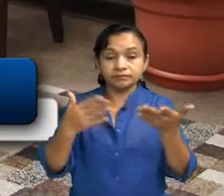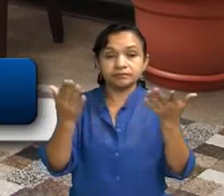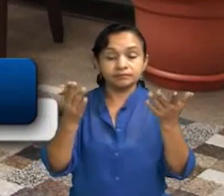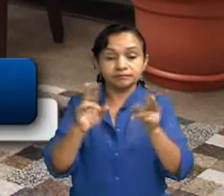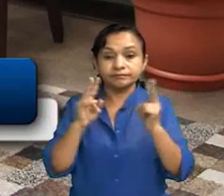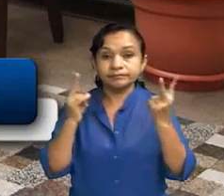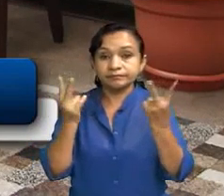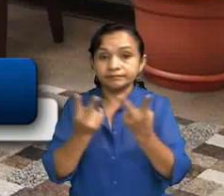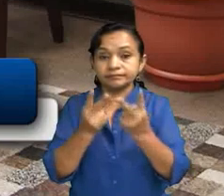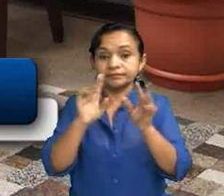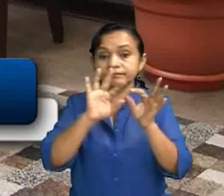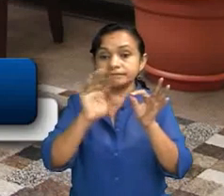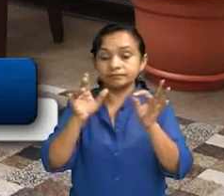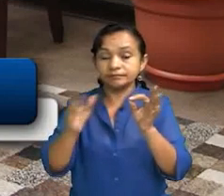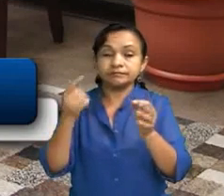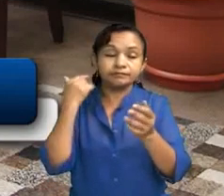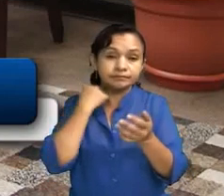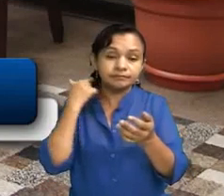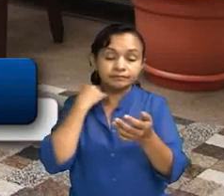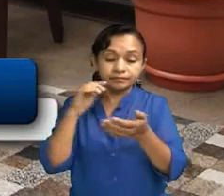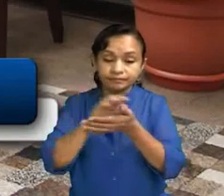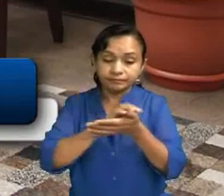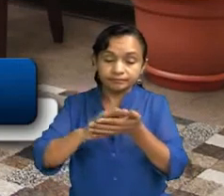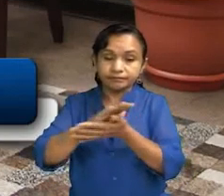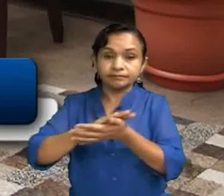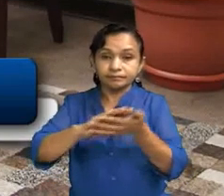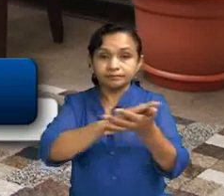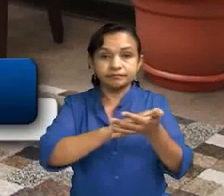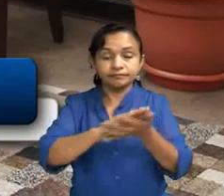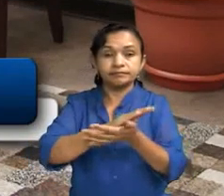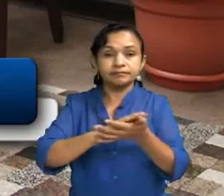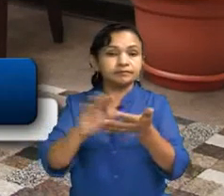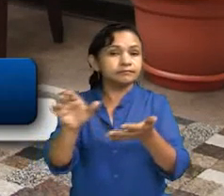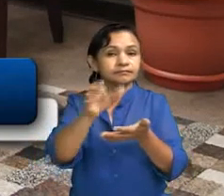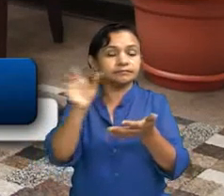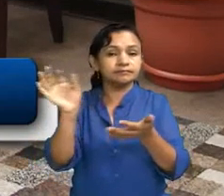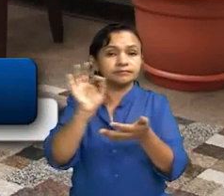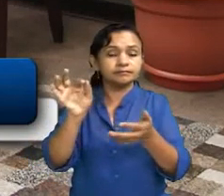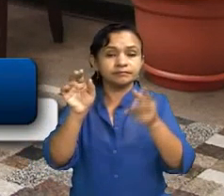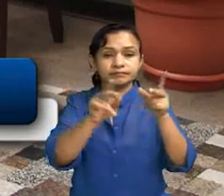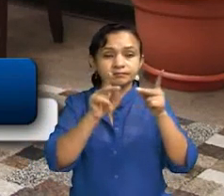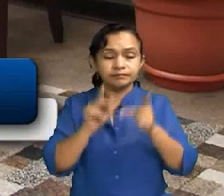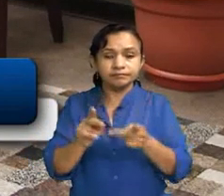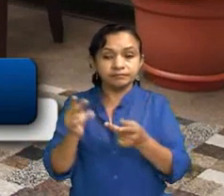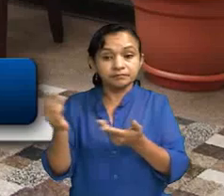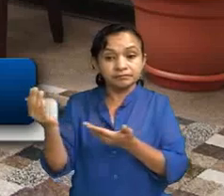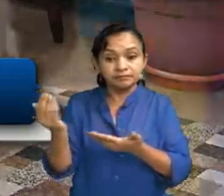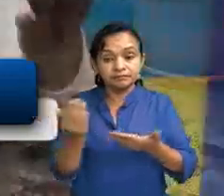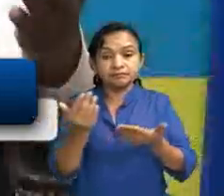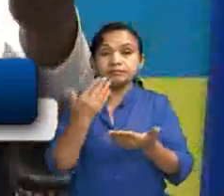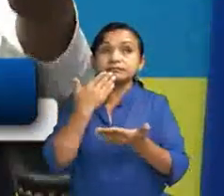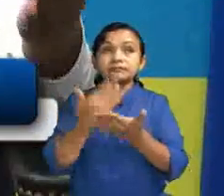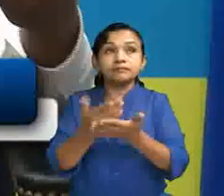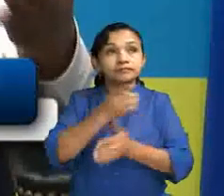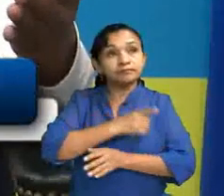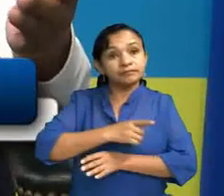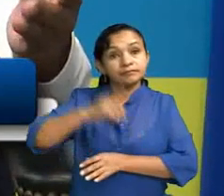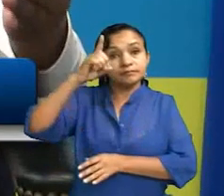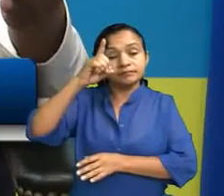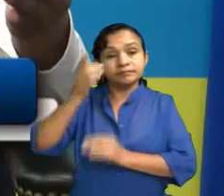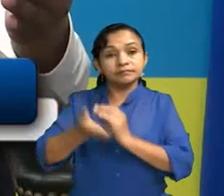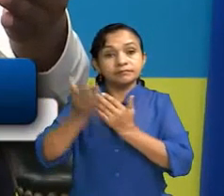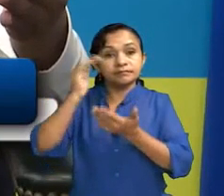la fruta. Siempre lavar los alimentos antes de utilizarlo. ¿Qué otros síntomas presenta el niño? Gracias a Dios, como volvemos a